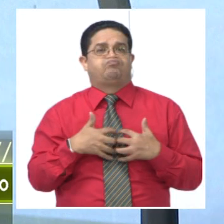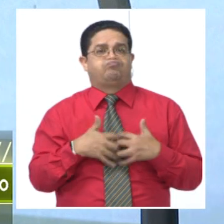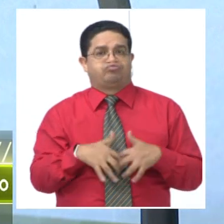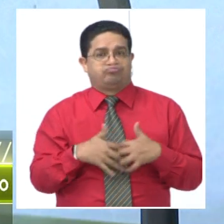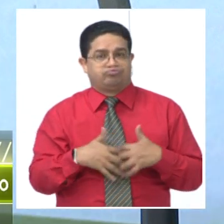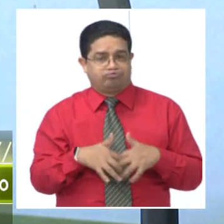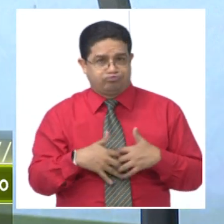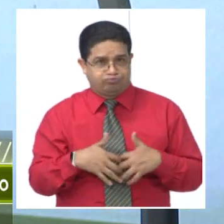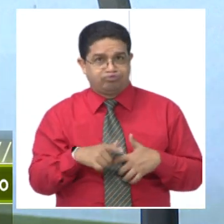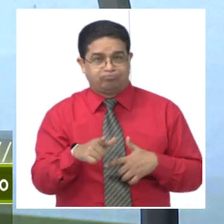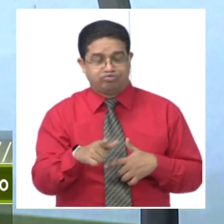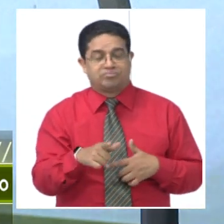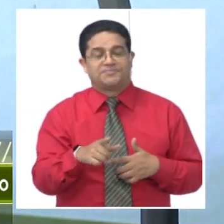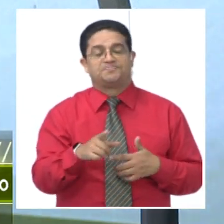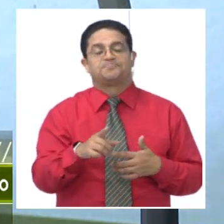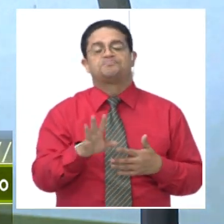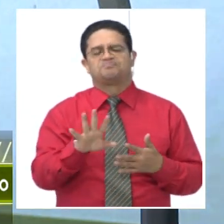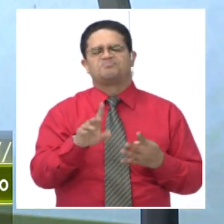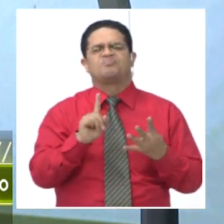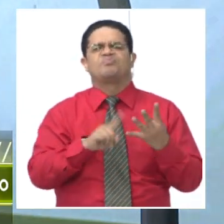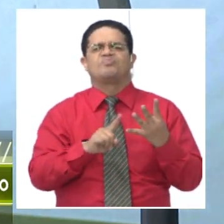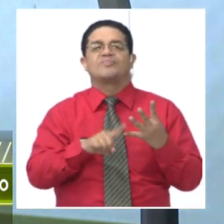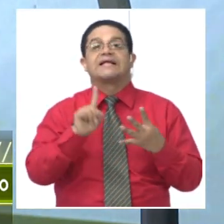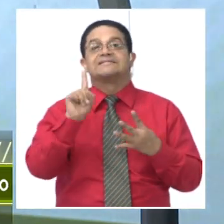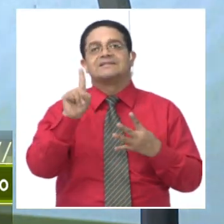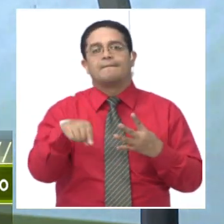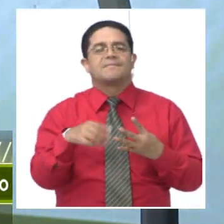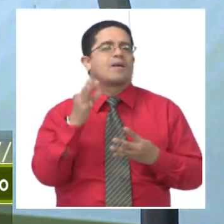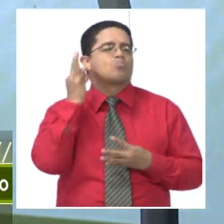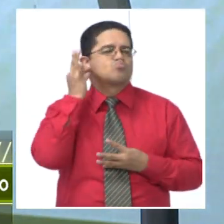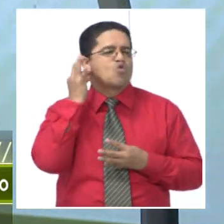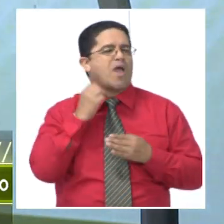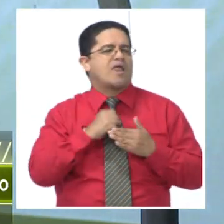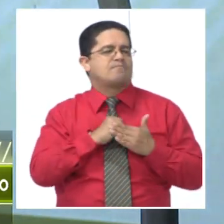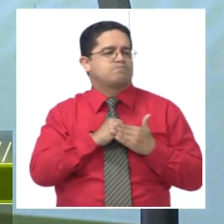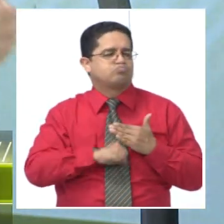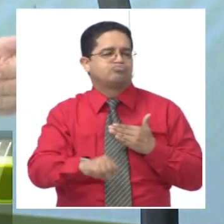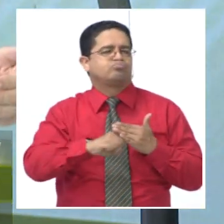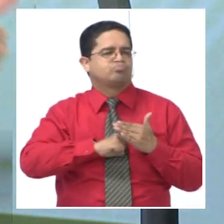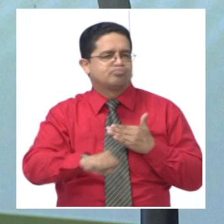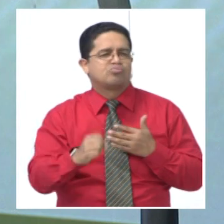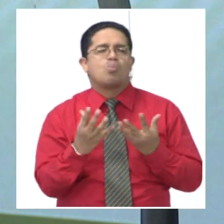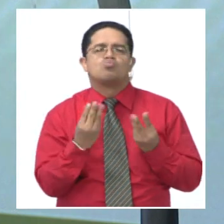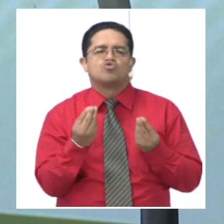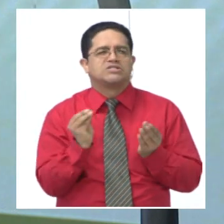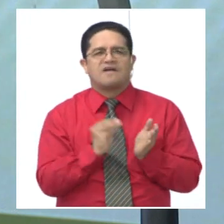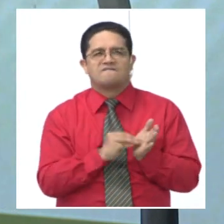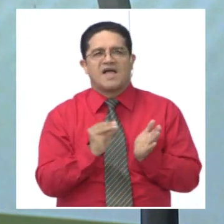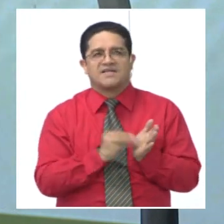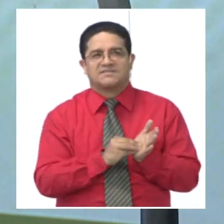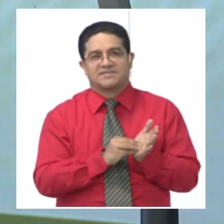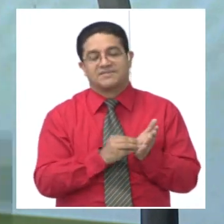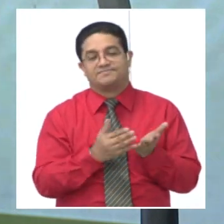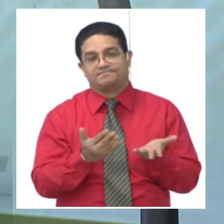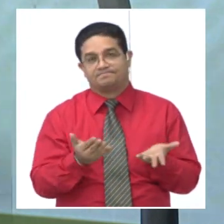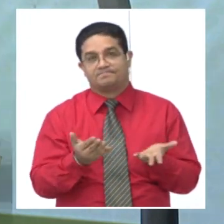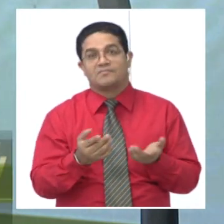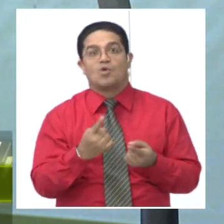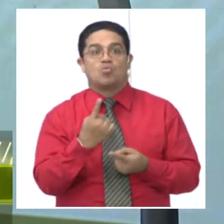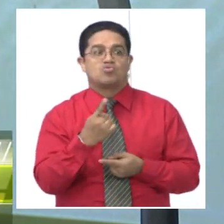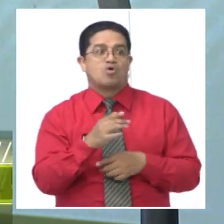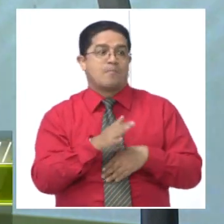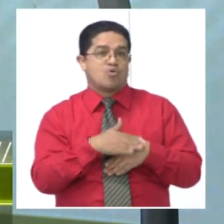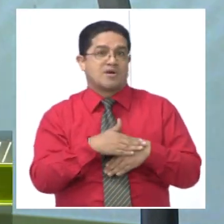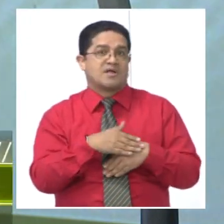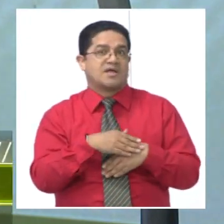Otro de los factores de riesgo que conocemos es la multiparidad. ¿Qué significa ser multípara? Que he tenido muchos hijos por lo mismo. Uno, porque he estado muy